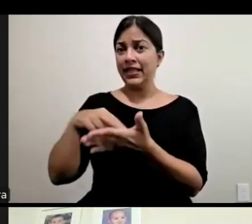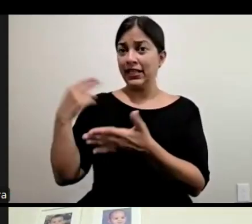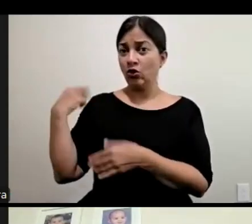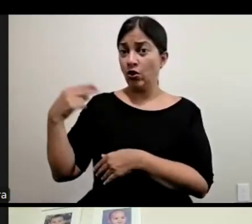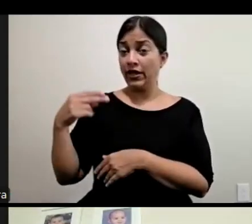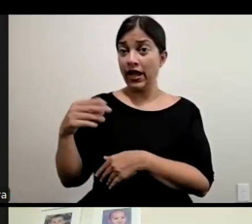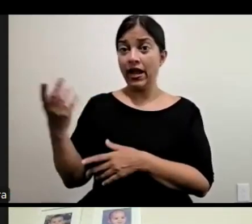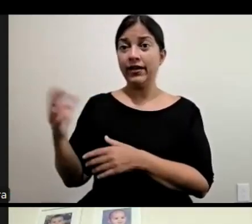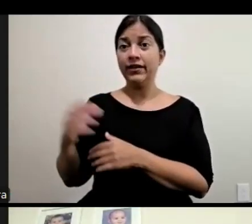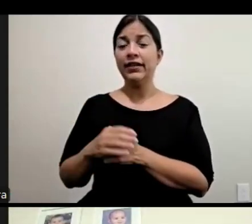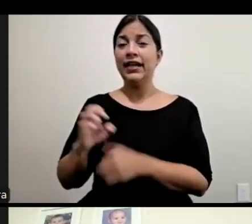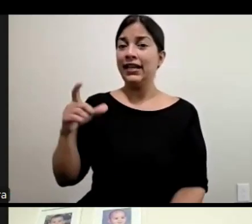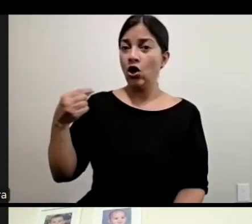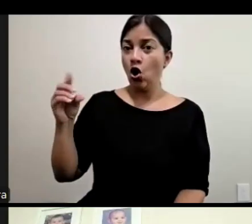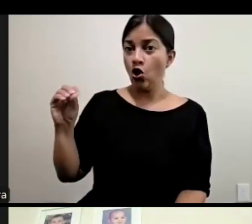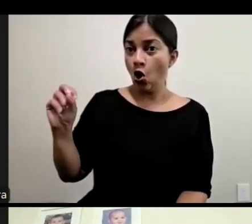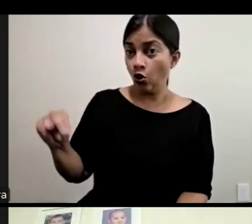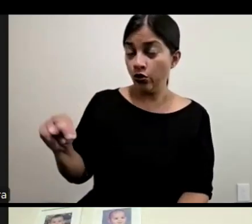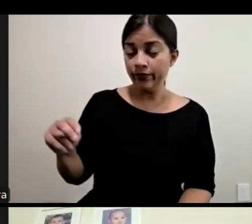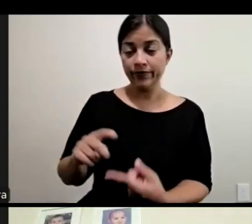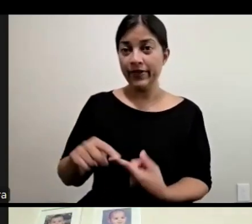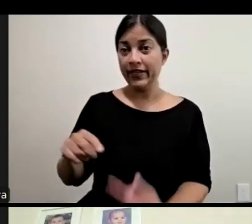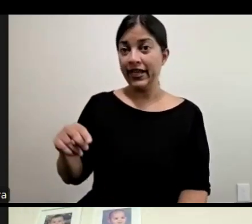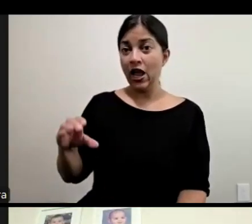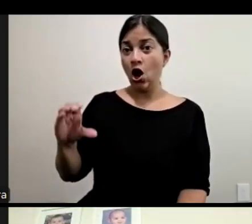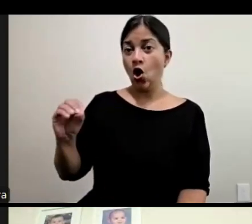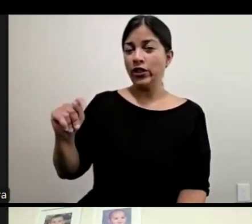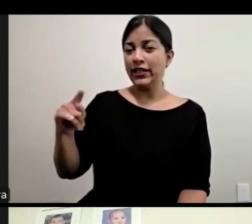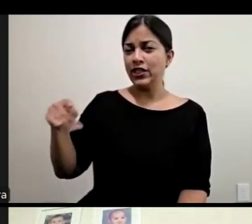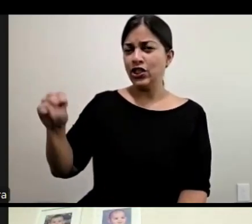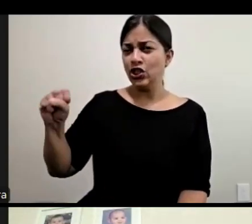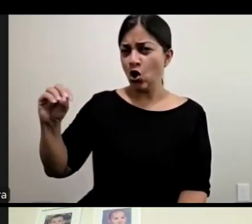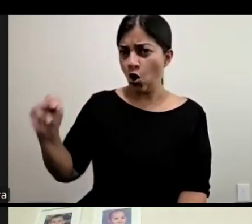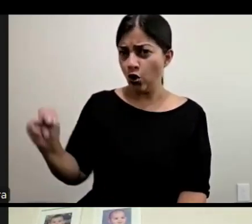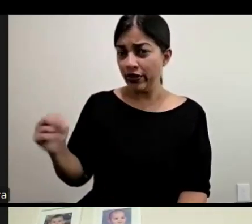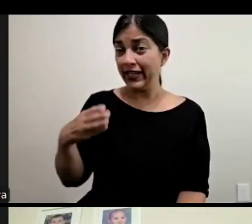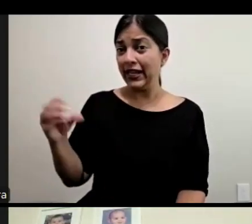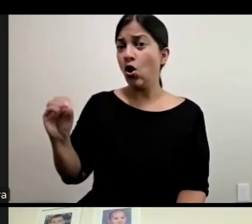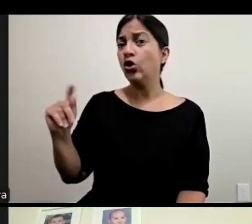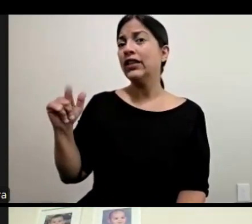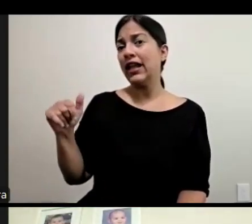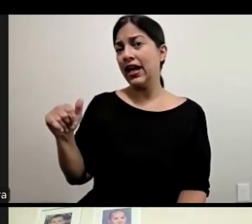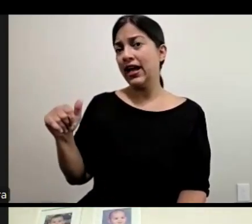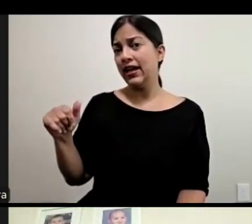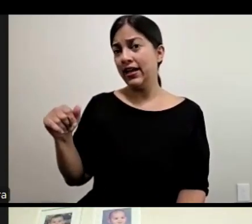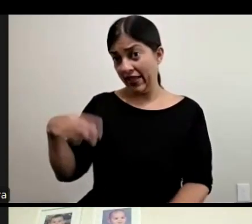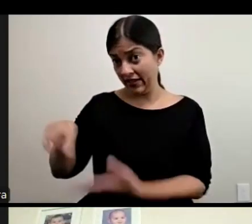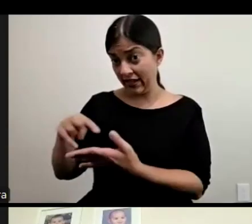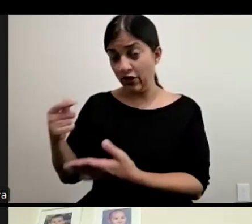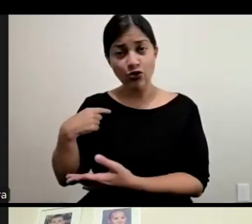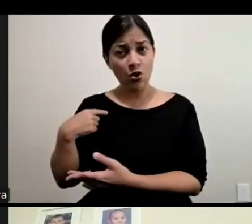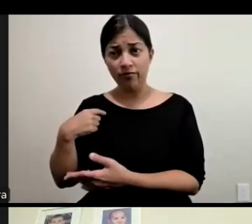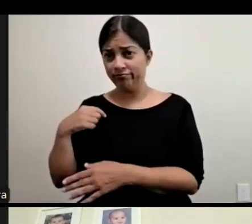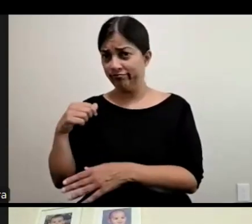el rigodón, el cotillón y la contradanza. Y yo lo monté literalmente